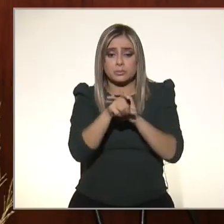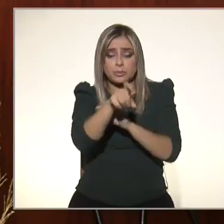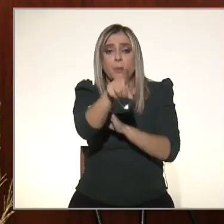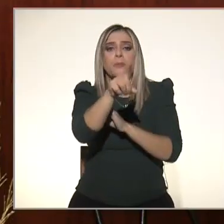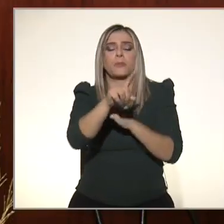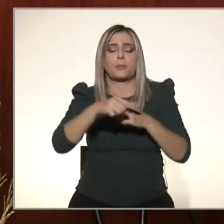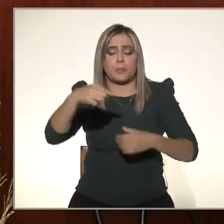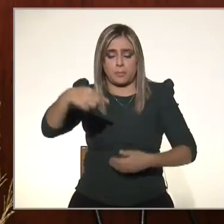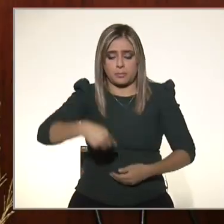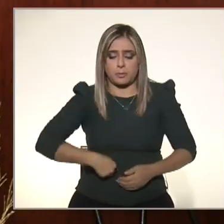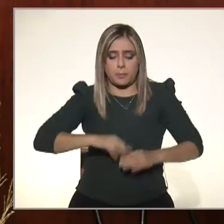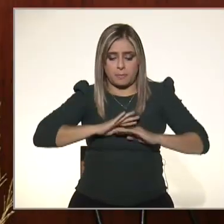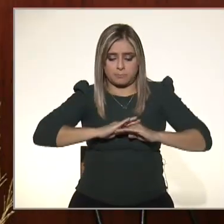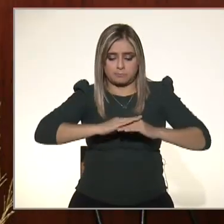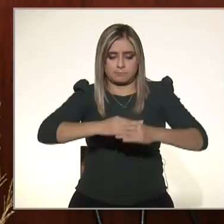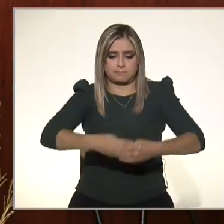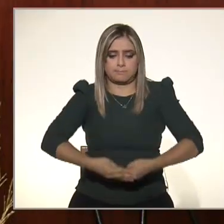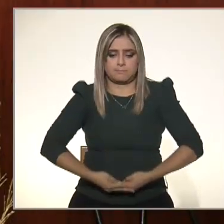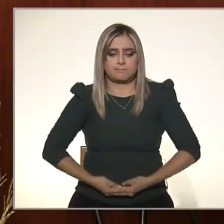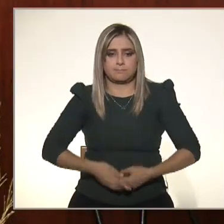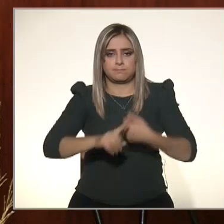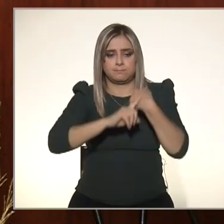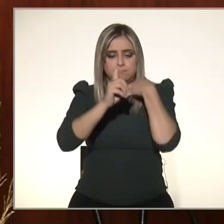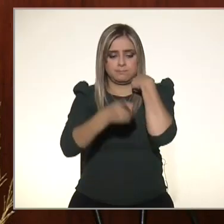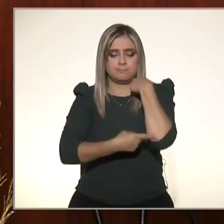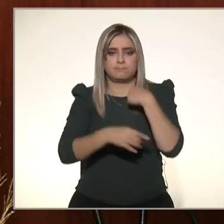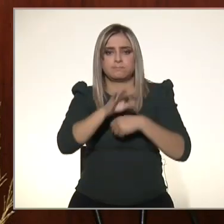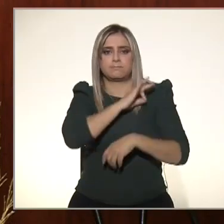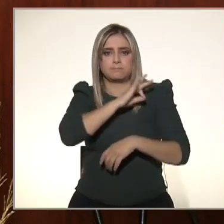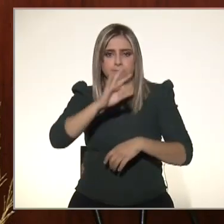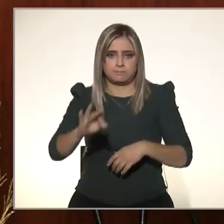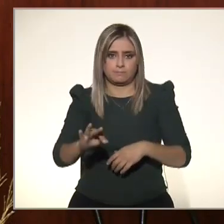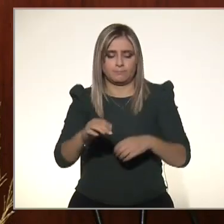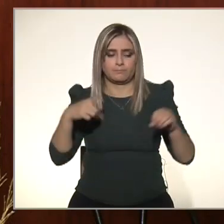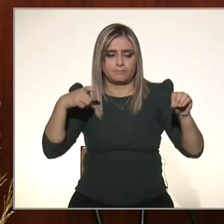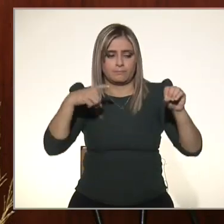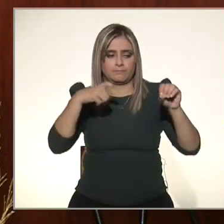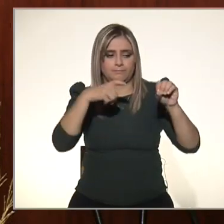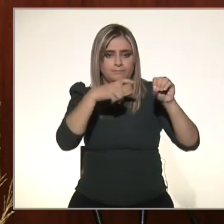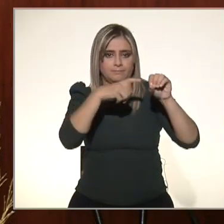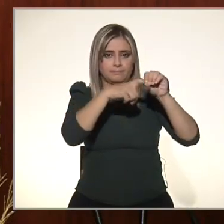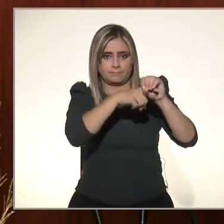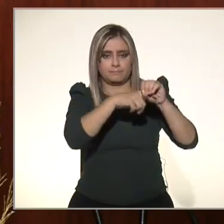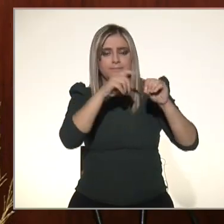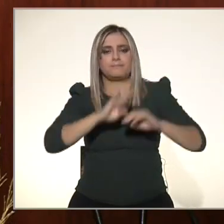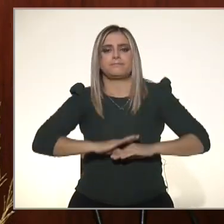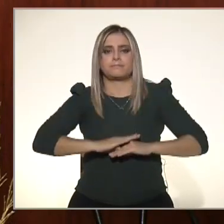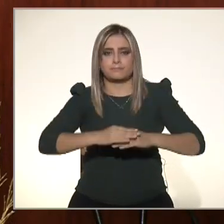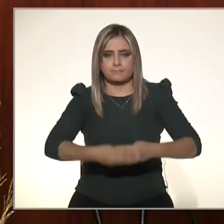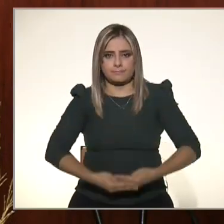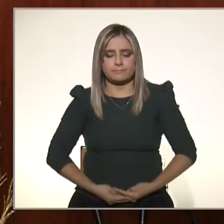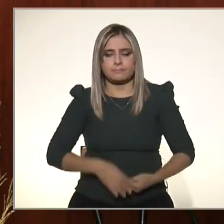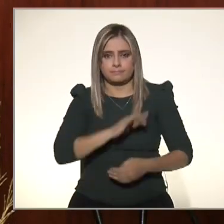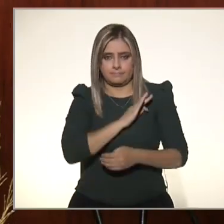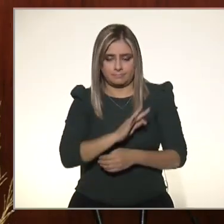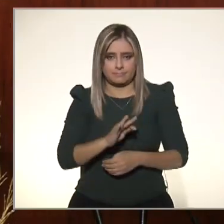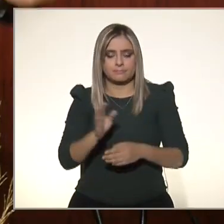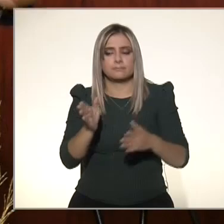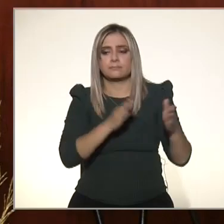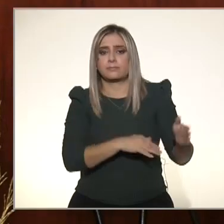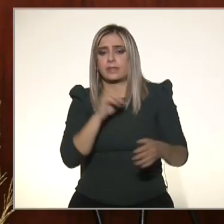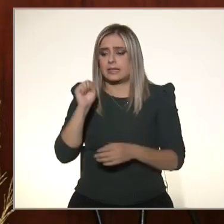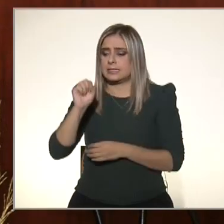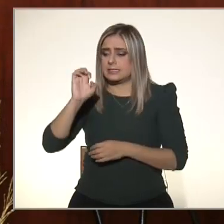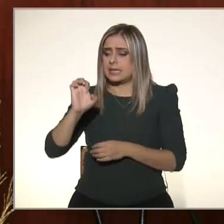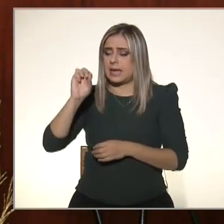La célula del hombre que se va a unir con la célula de la mujer, que es el óvulo, para que haya un embarazo. Es solamente eso. Ahora, el semen,